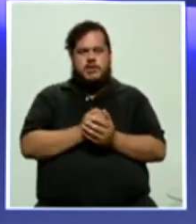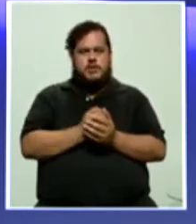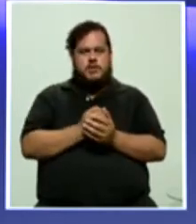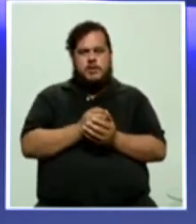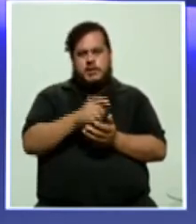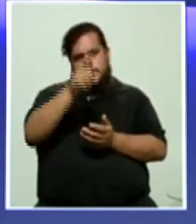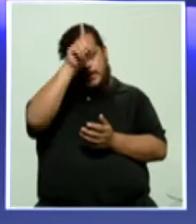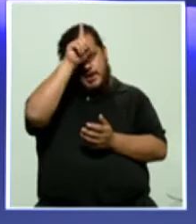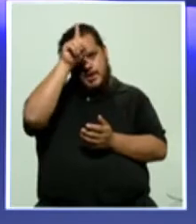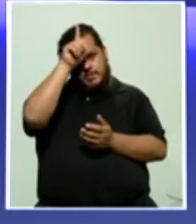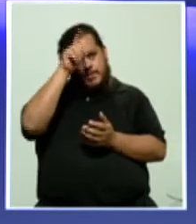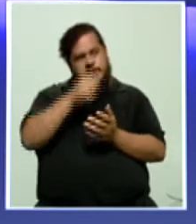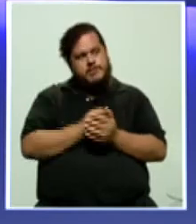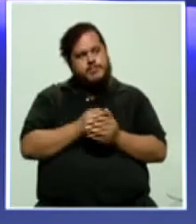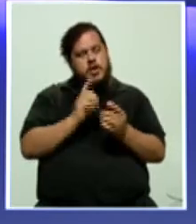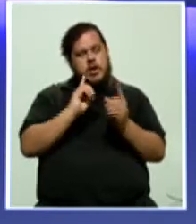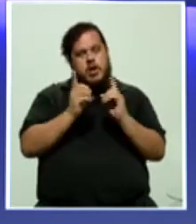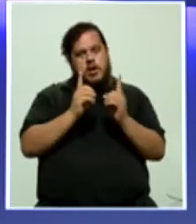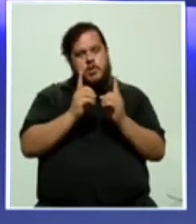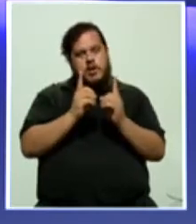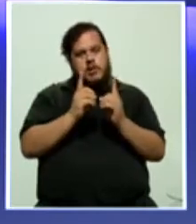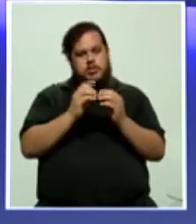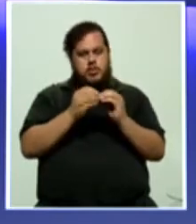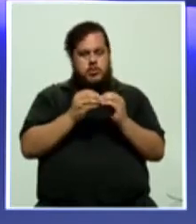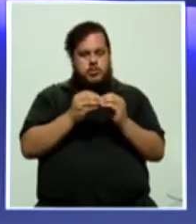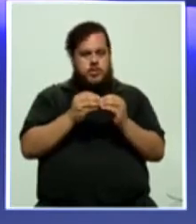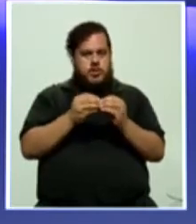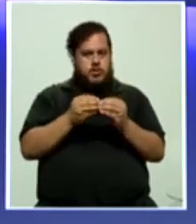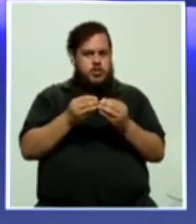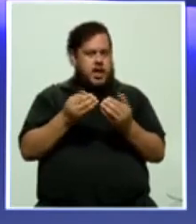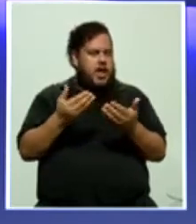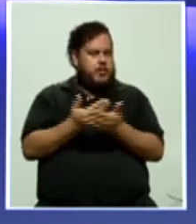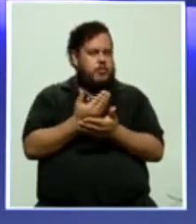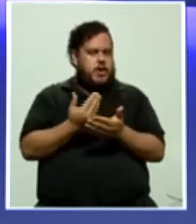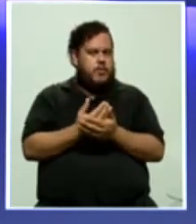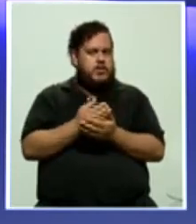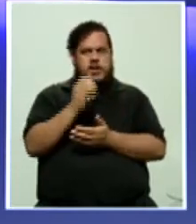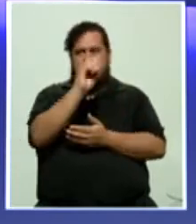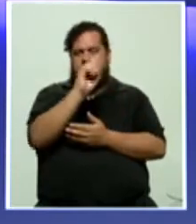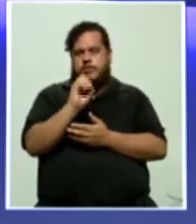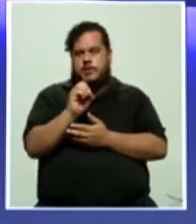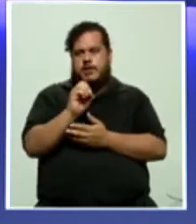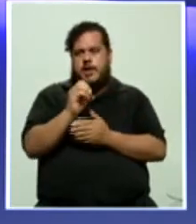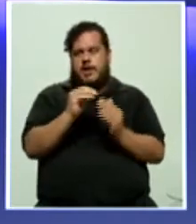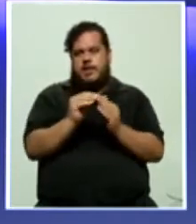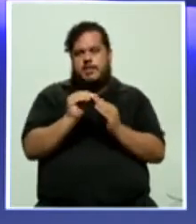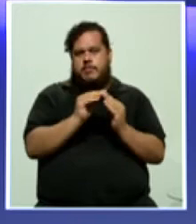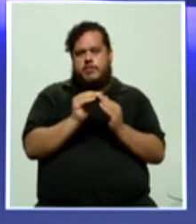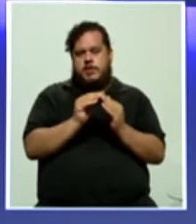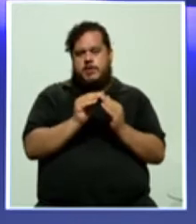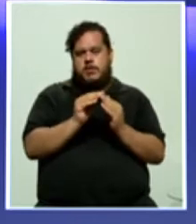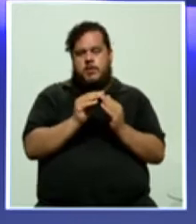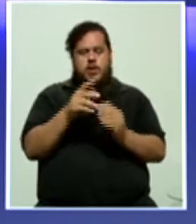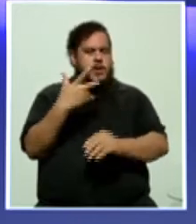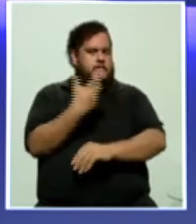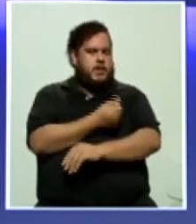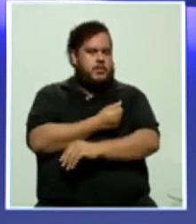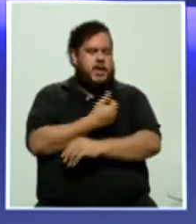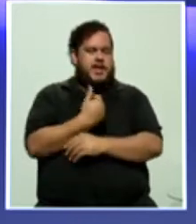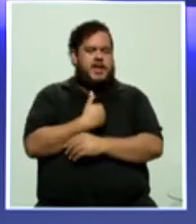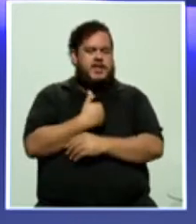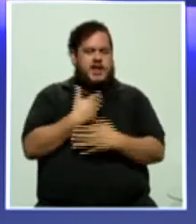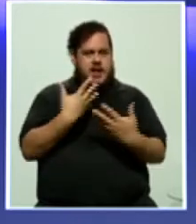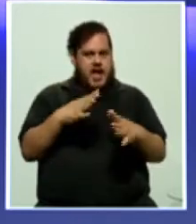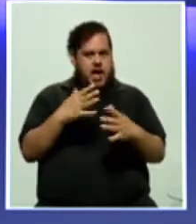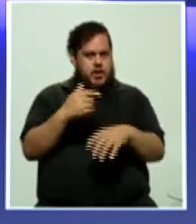Canadá. ¿Cuáles son las cifras más actuales del porcentaje de población vacunada que tienen en este